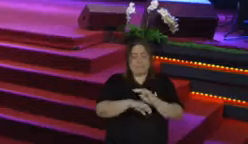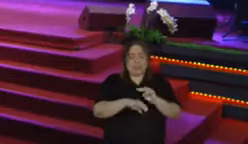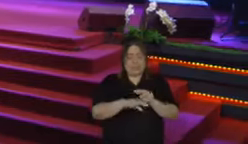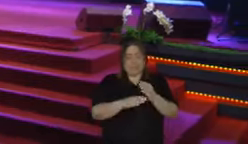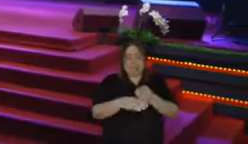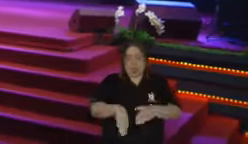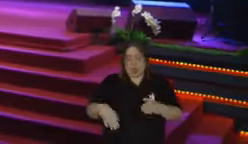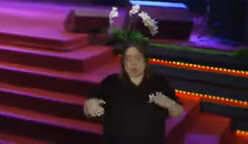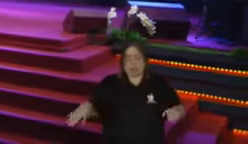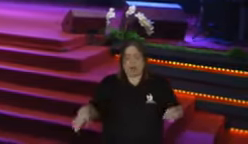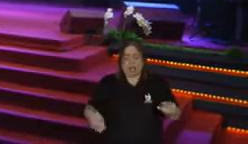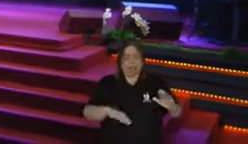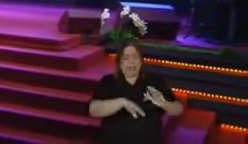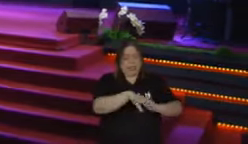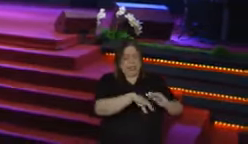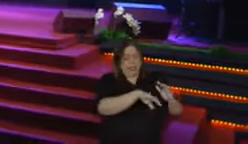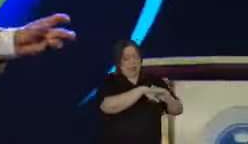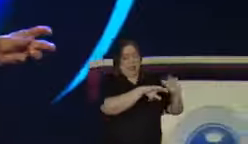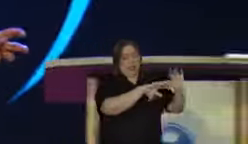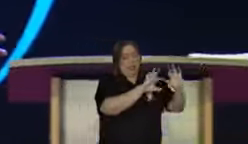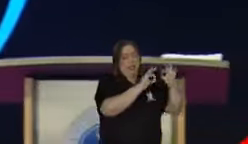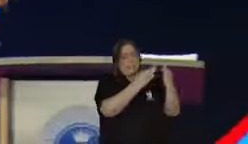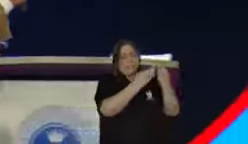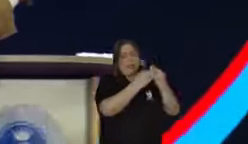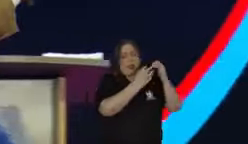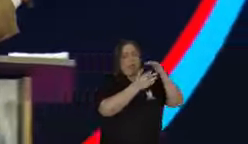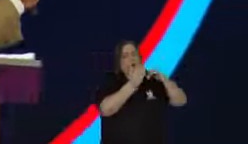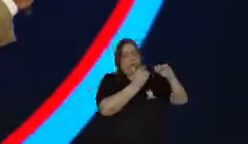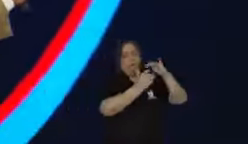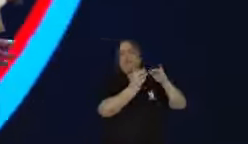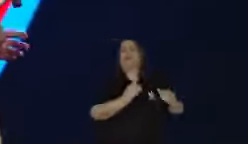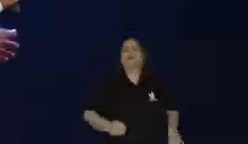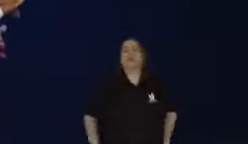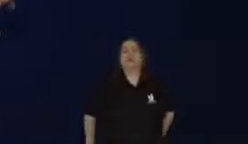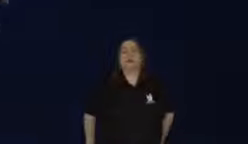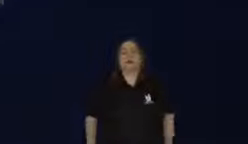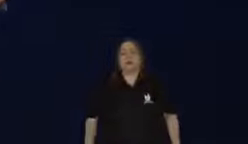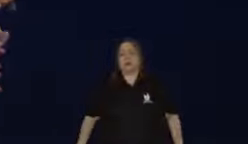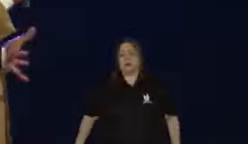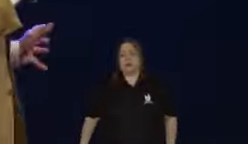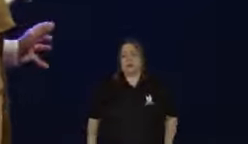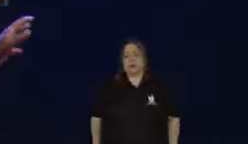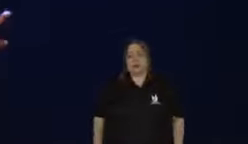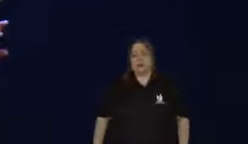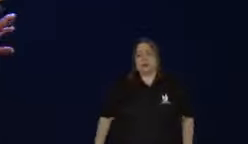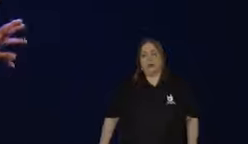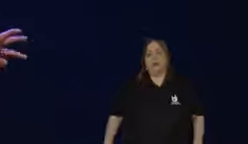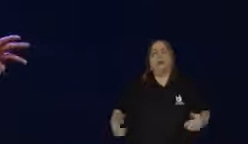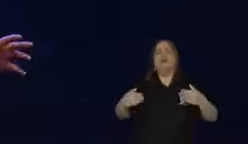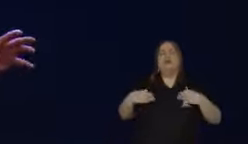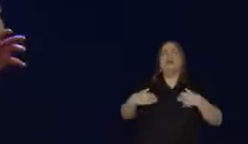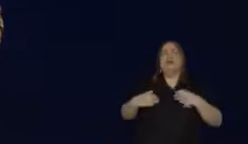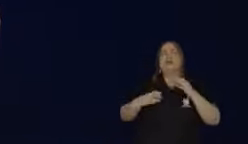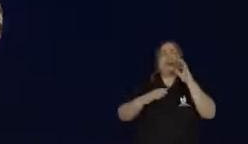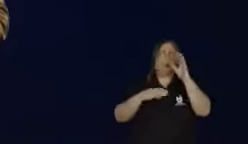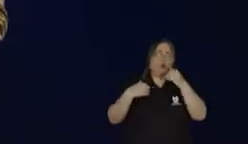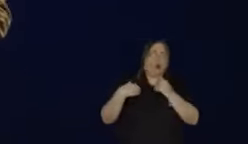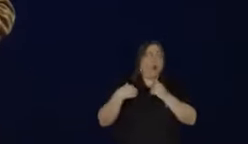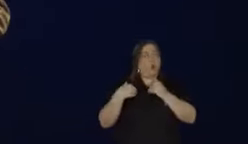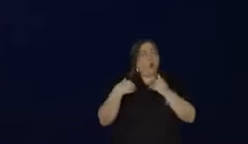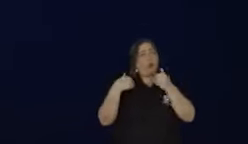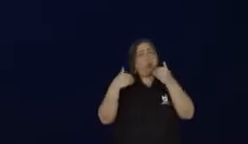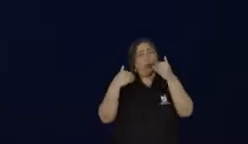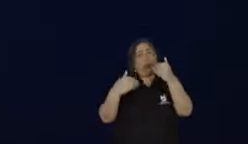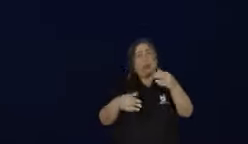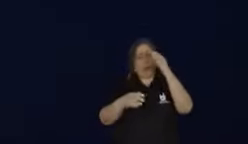llamado, los vínculos familiares, ministeriales. Oh, y yo voy a seguir confiando. Oh,